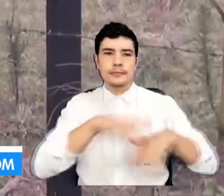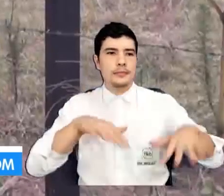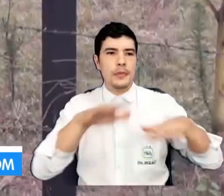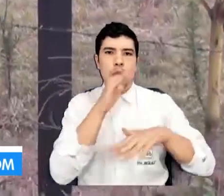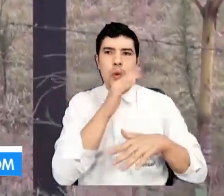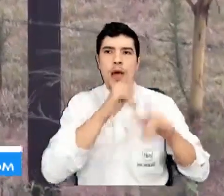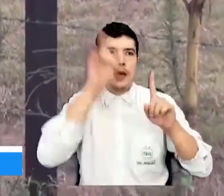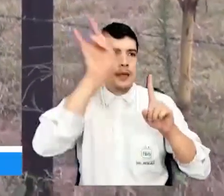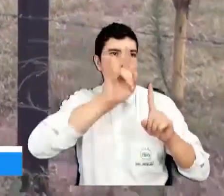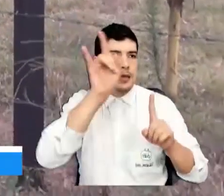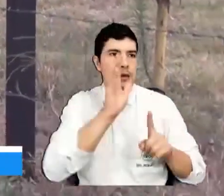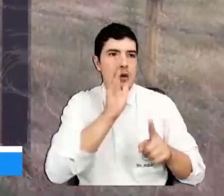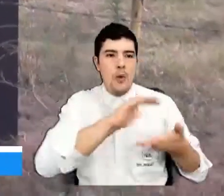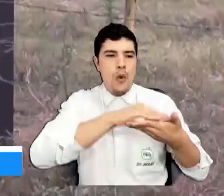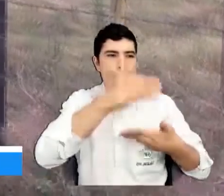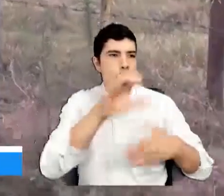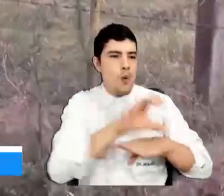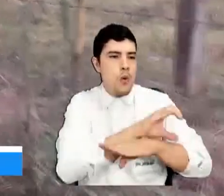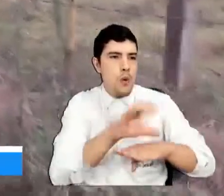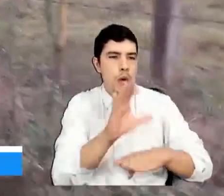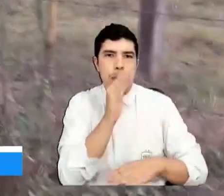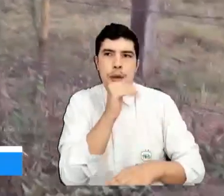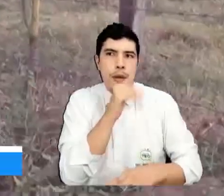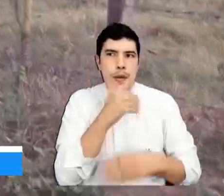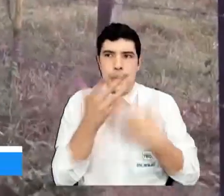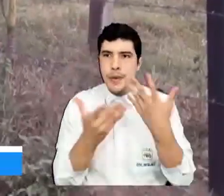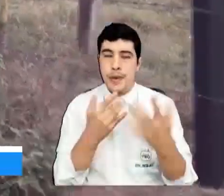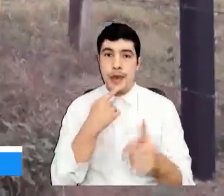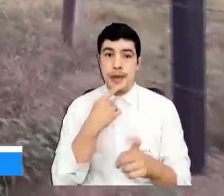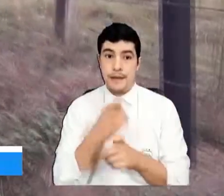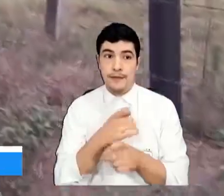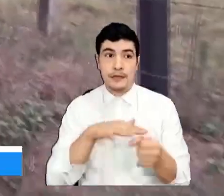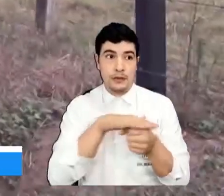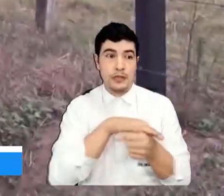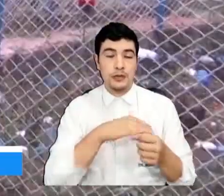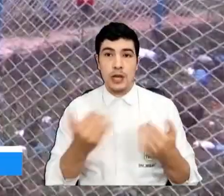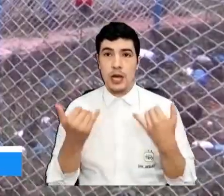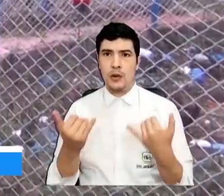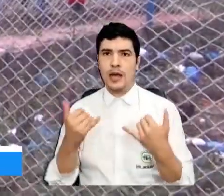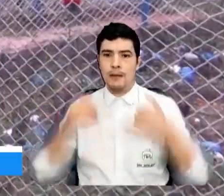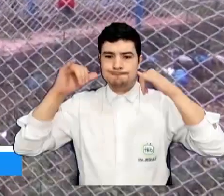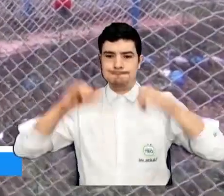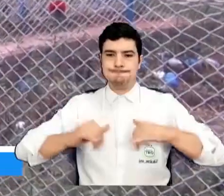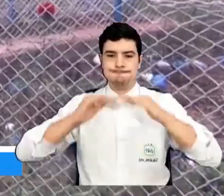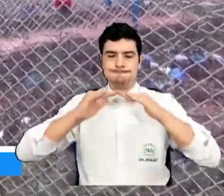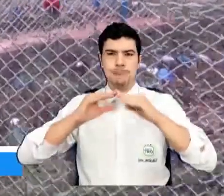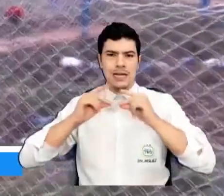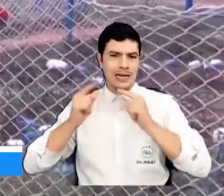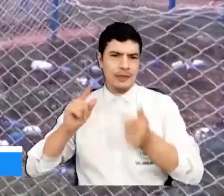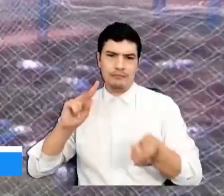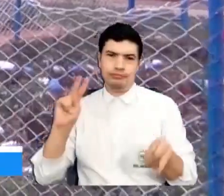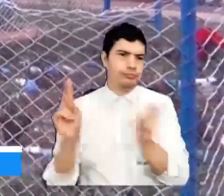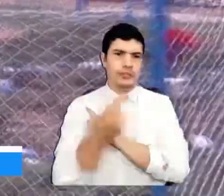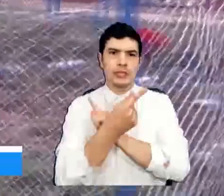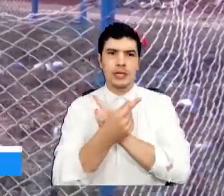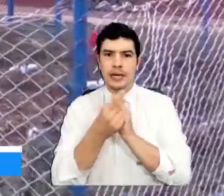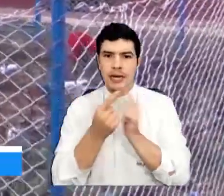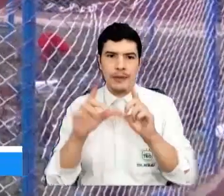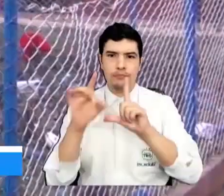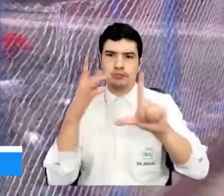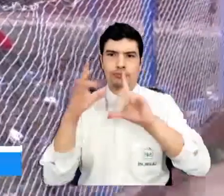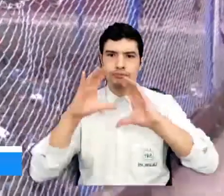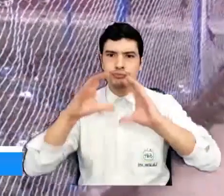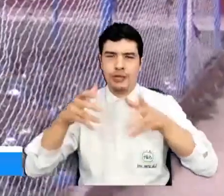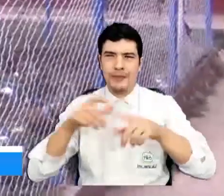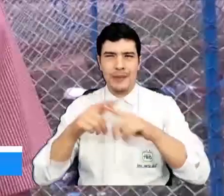municipio de Toledo, quedaron relegadas en el tiempo por la falta de conectividad y cobertura celular, afectando a más de 300 estudiantes de